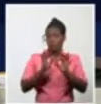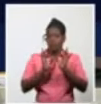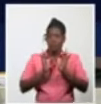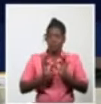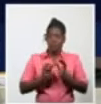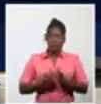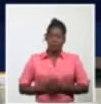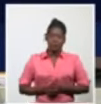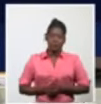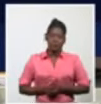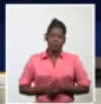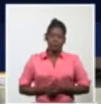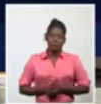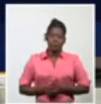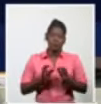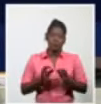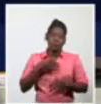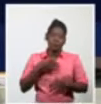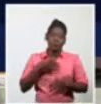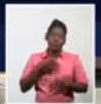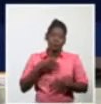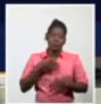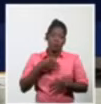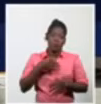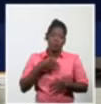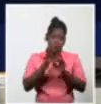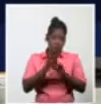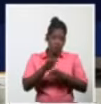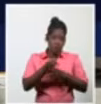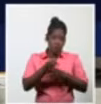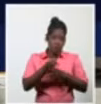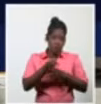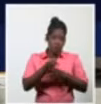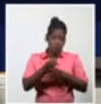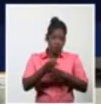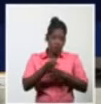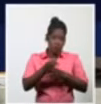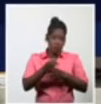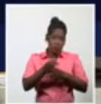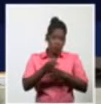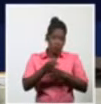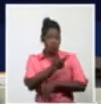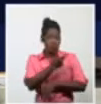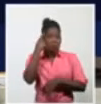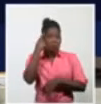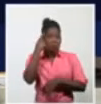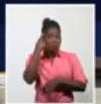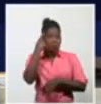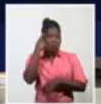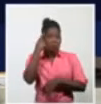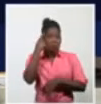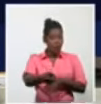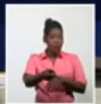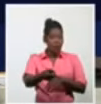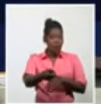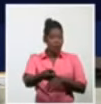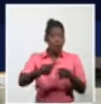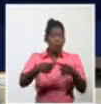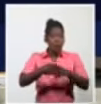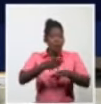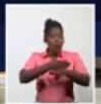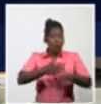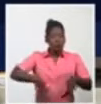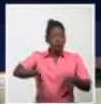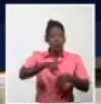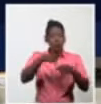después de todo lo dicho, la vacuna parece ser que para el año que viene y mientras tanto a protegernos, que es